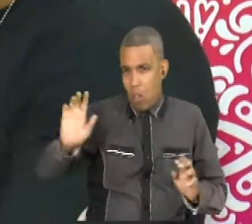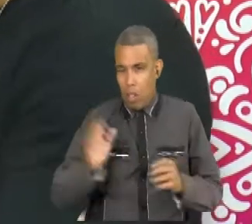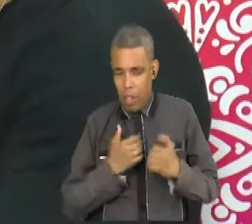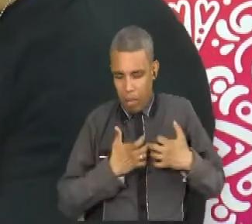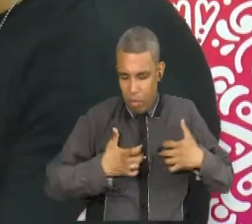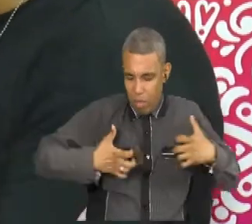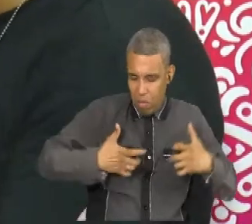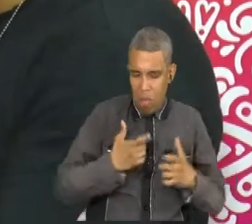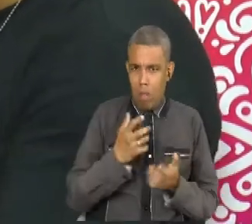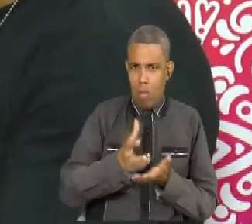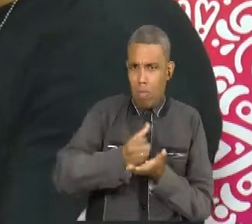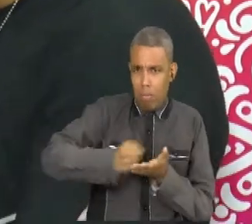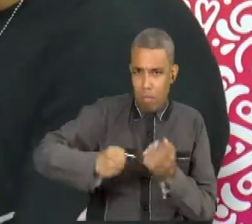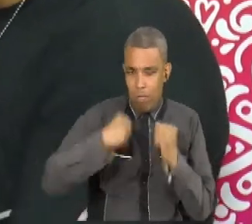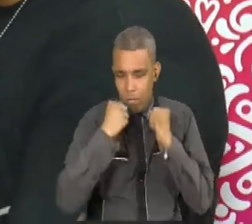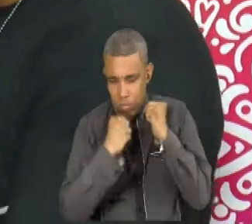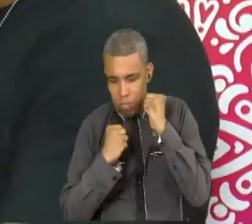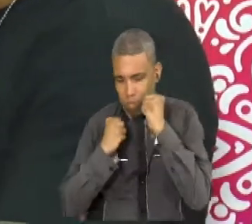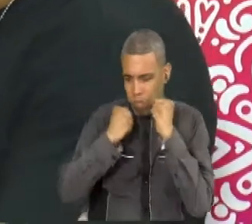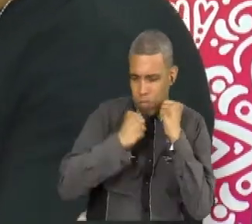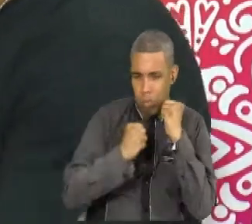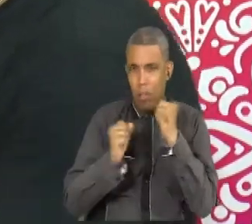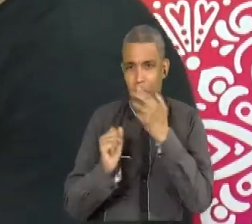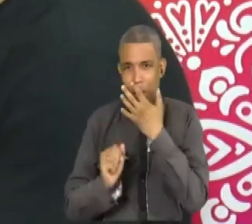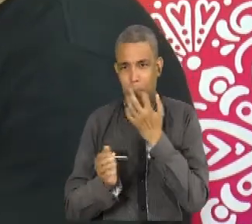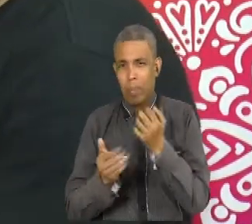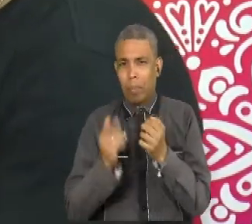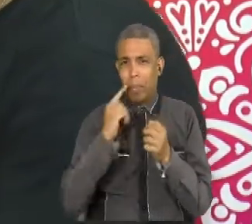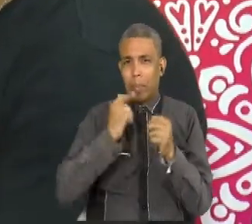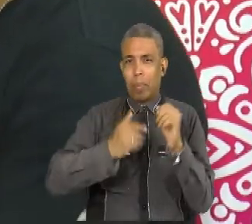merengue, algo de son cubano,